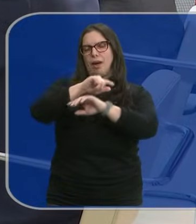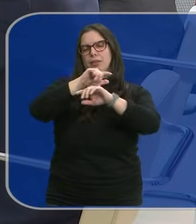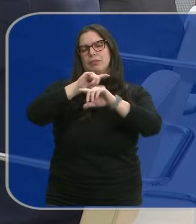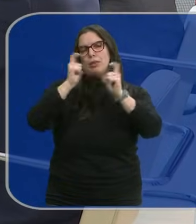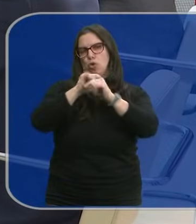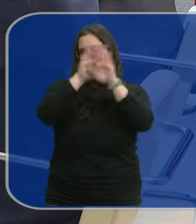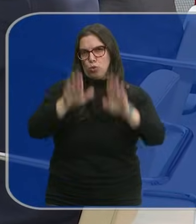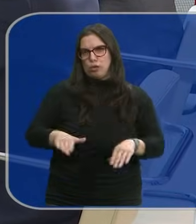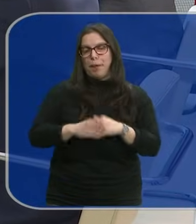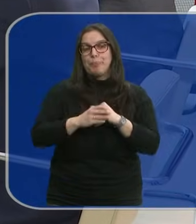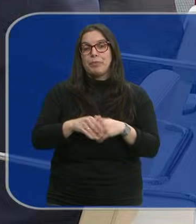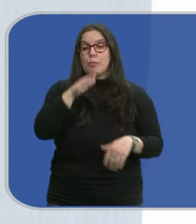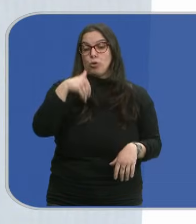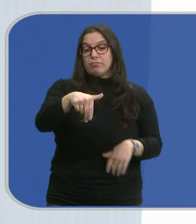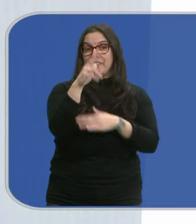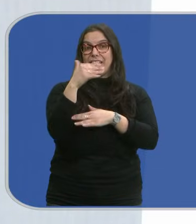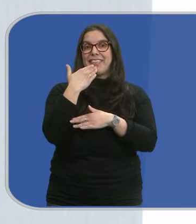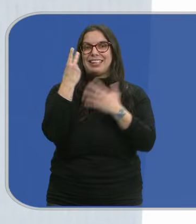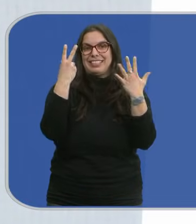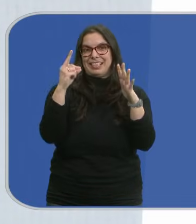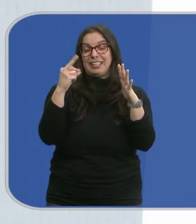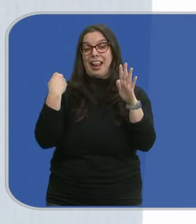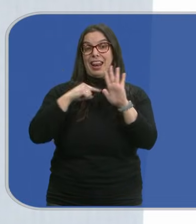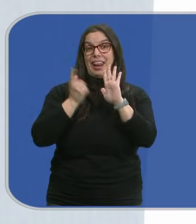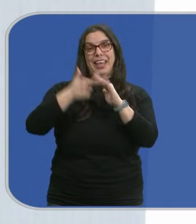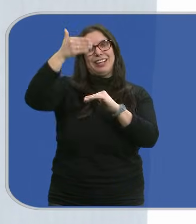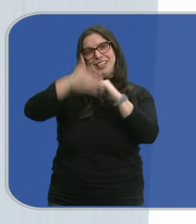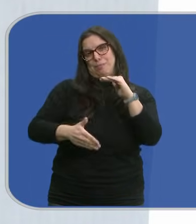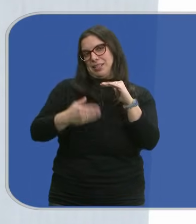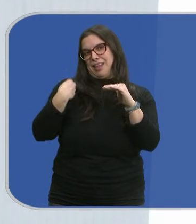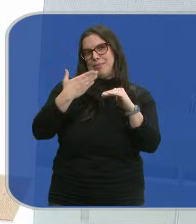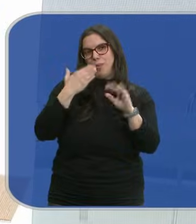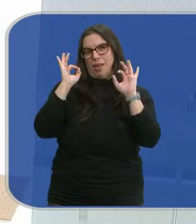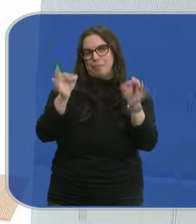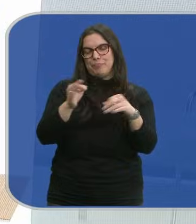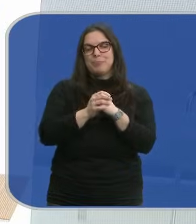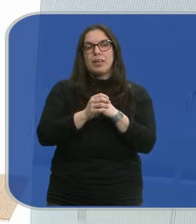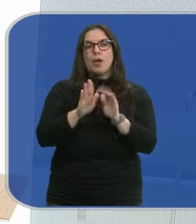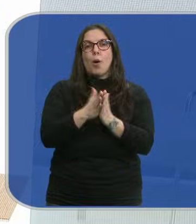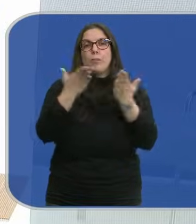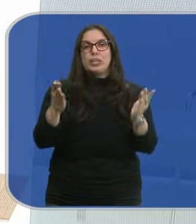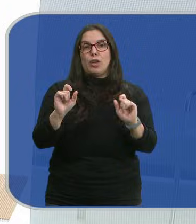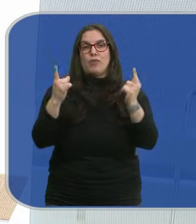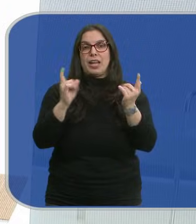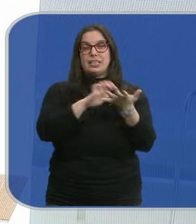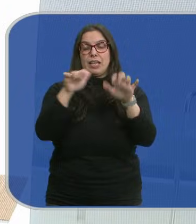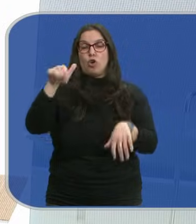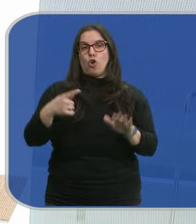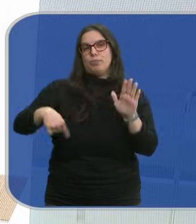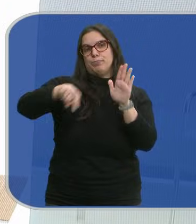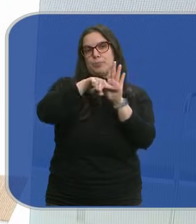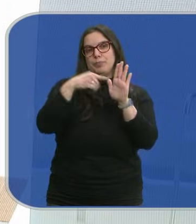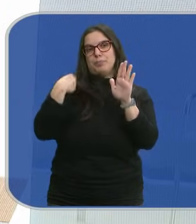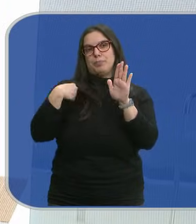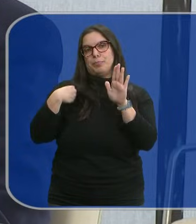pleno en Zamora. Este viernes cumple 70 años, el límite legal para ser miembro de esta institución. El Boletín Oficial de Castilla y León publica hoy su